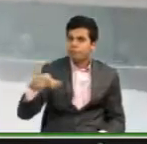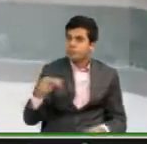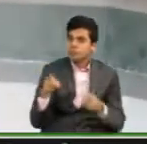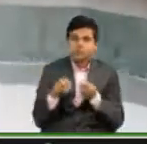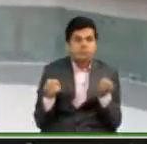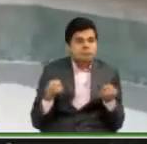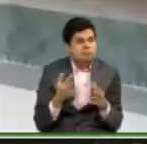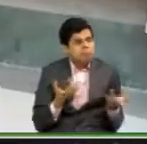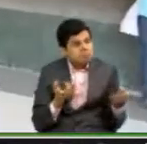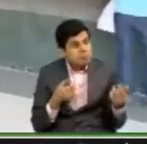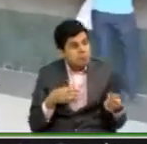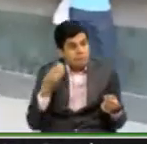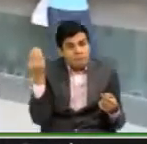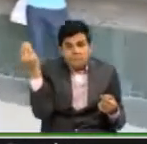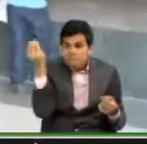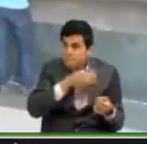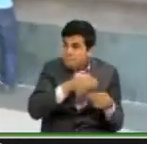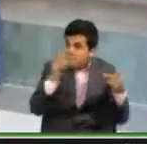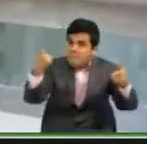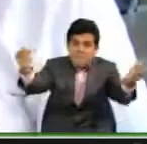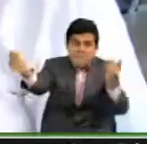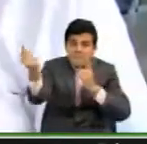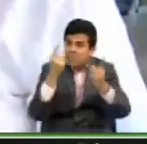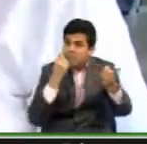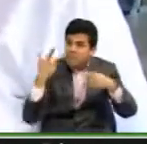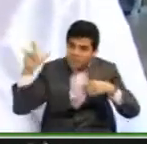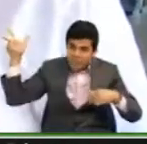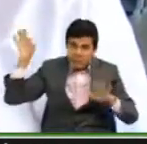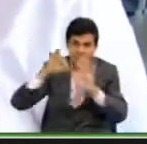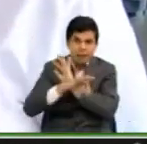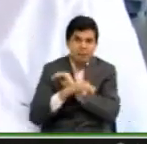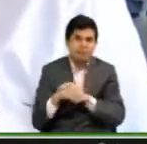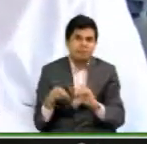lo que ha desatado una verdadera crisis para los transportadores. Eso es suerte,